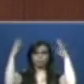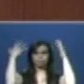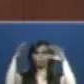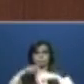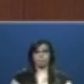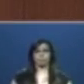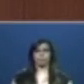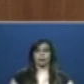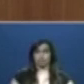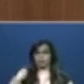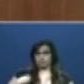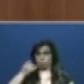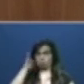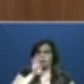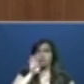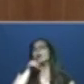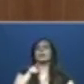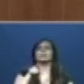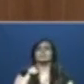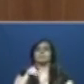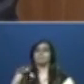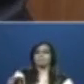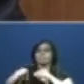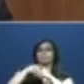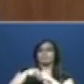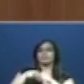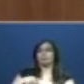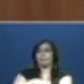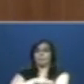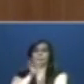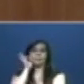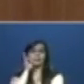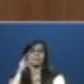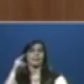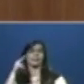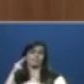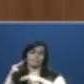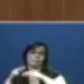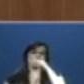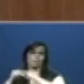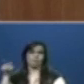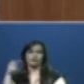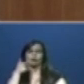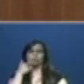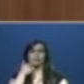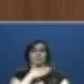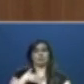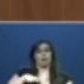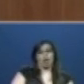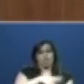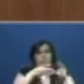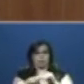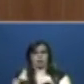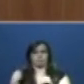planteamiento un planteamiento que se completa con el anuncio realizado por la ministra de fomento de su intención de implantar un modelo aporte a la demanda en la